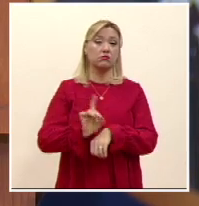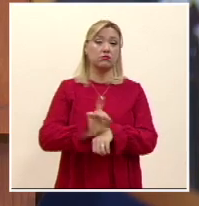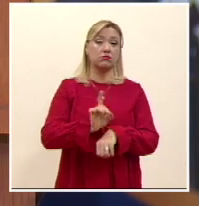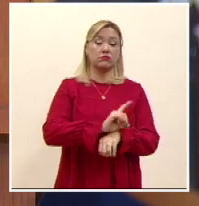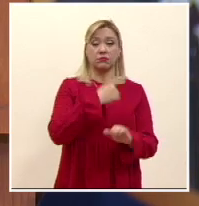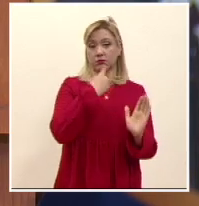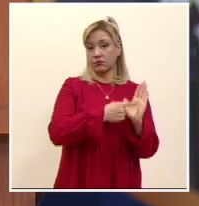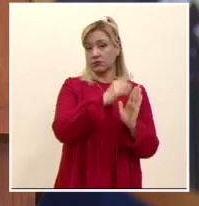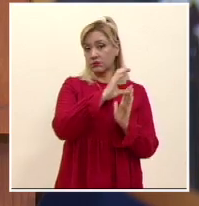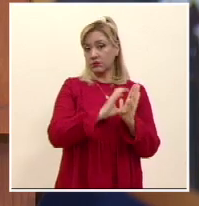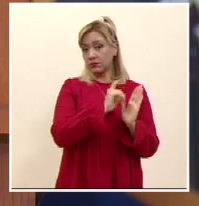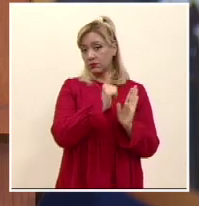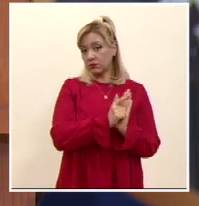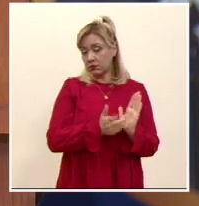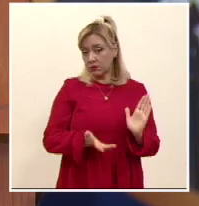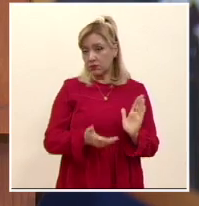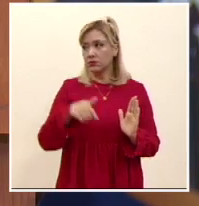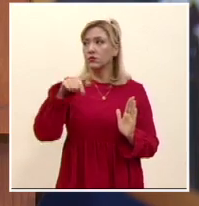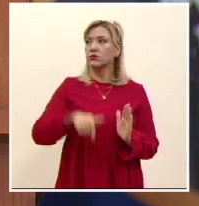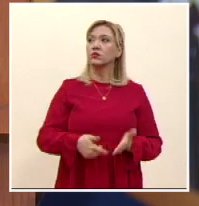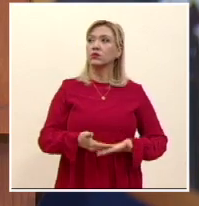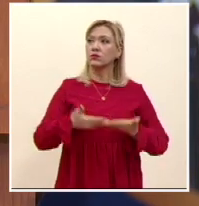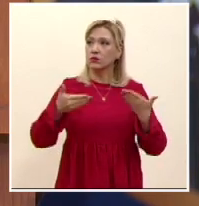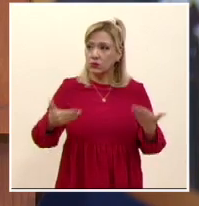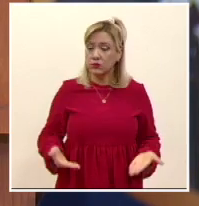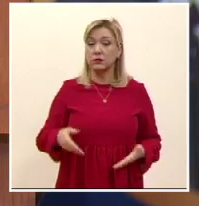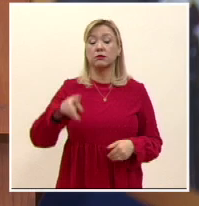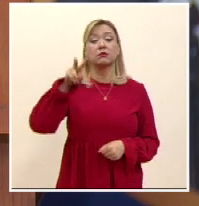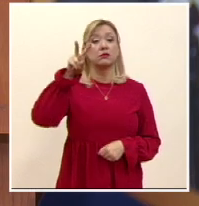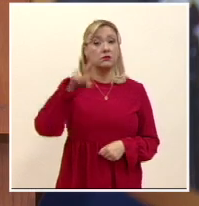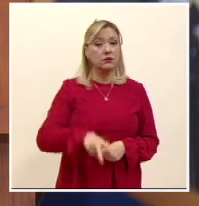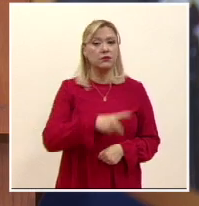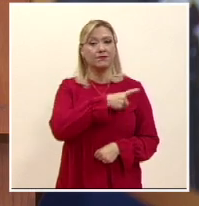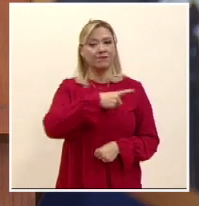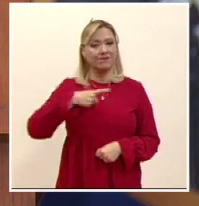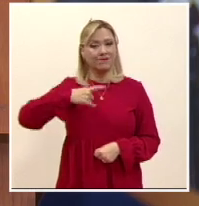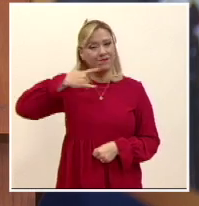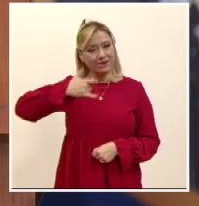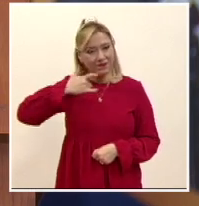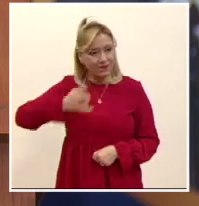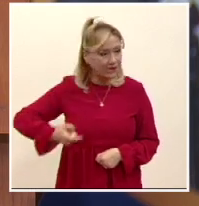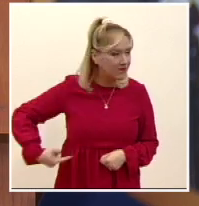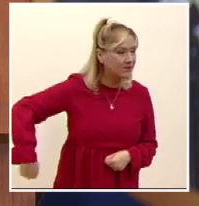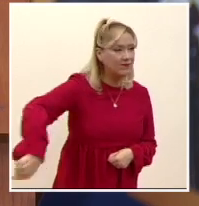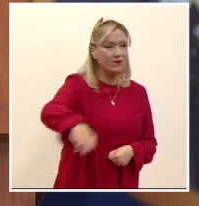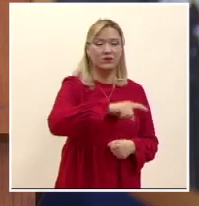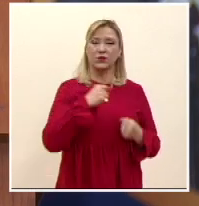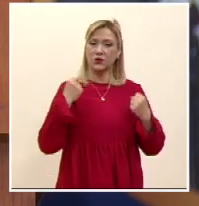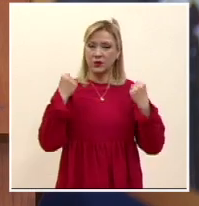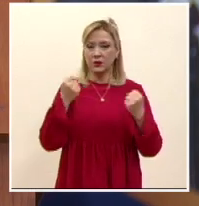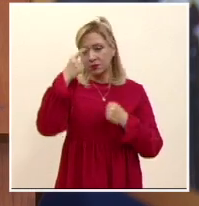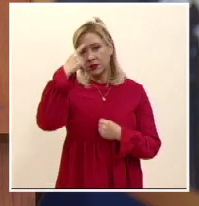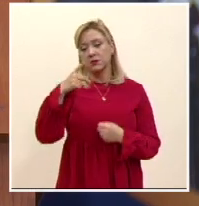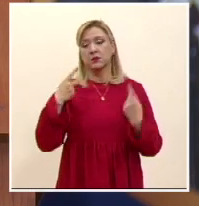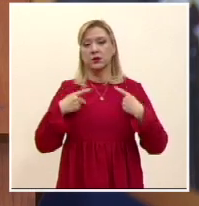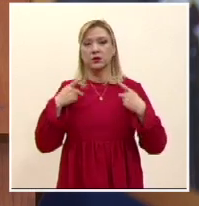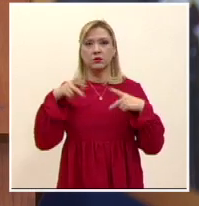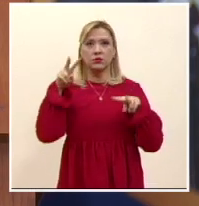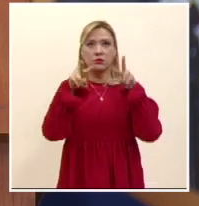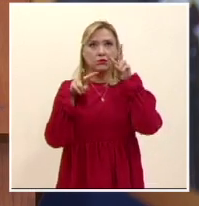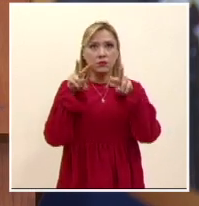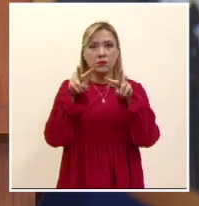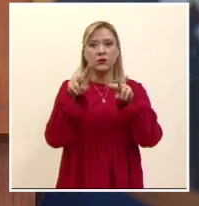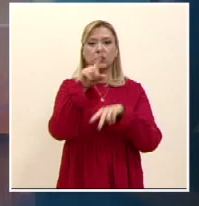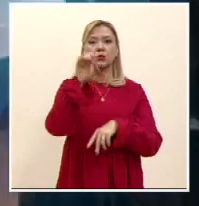constitucional. Hoy, más que nunca, debemos redoblar esfuerzos para que la sociedad confíe